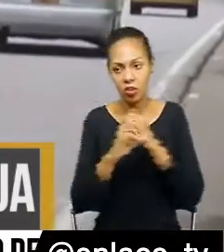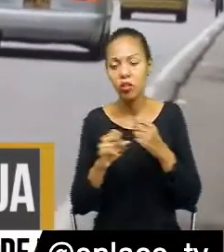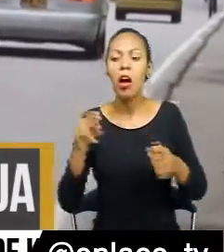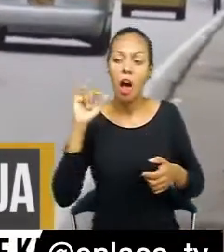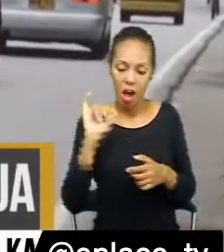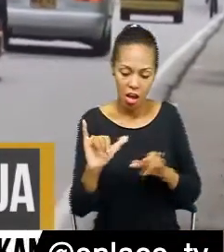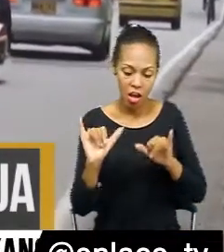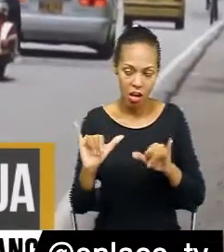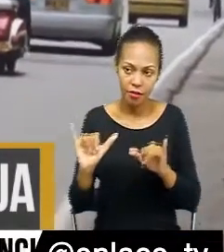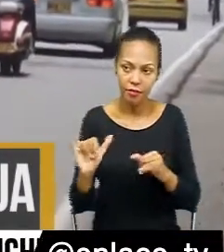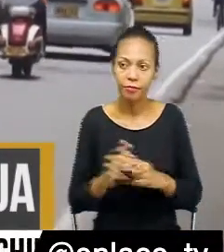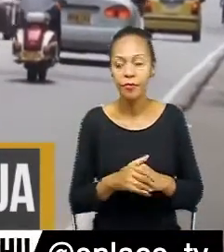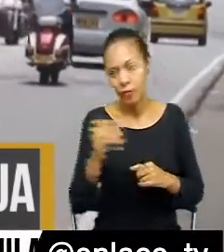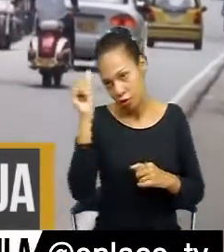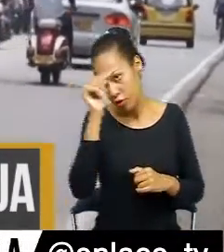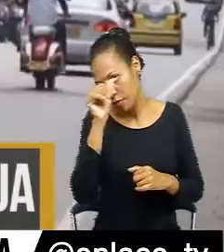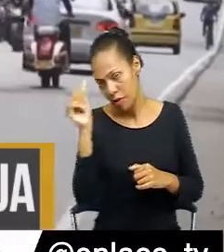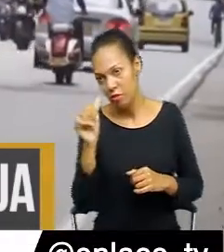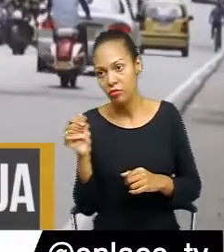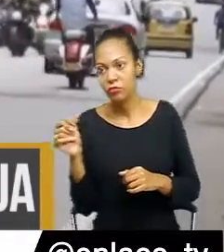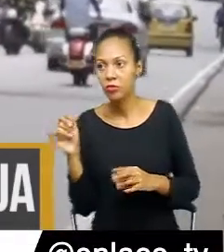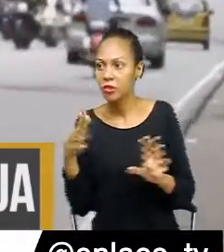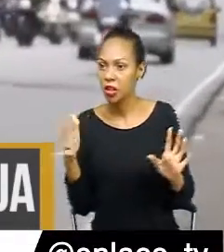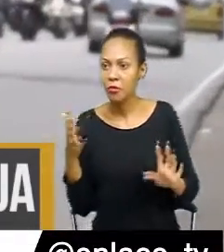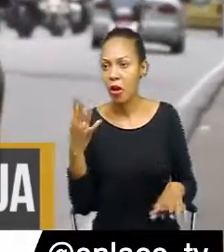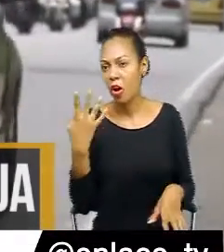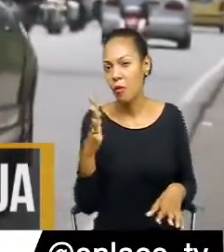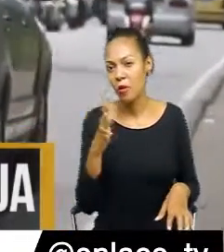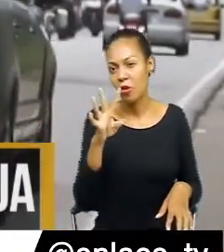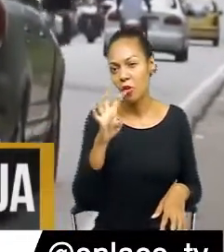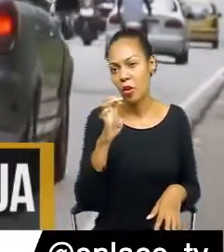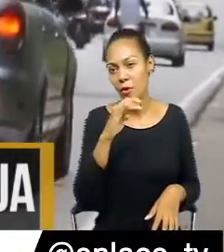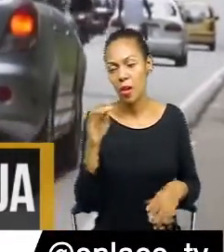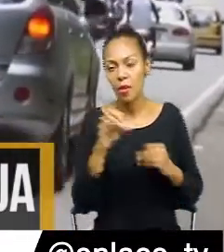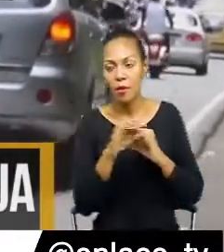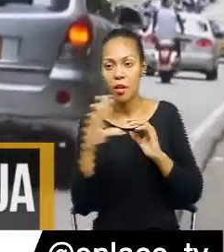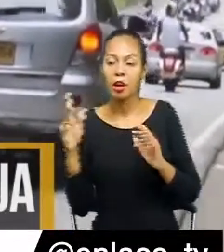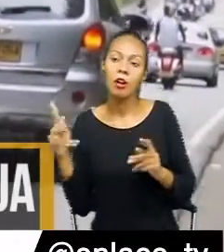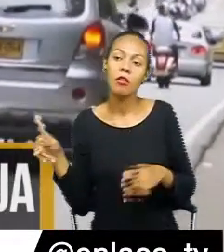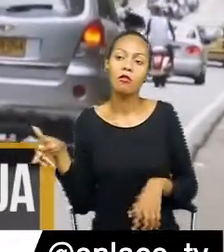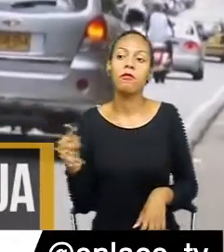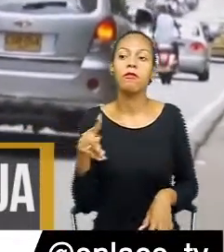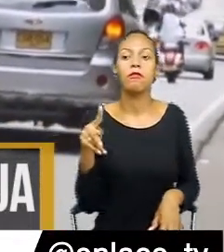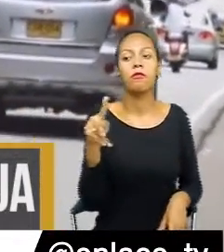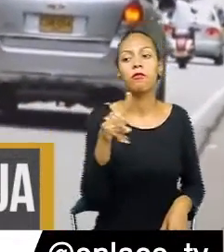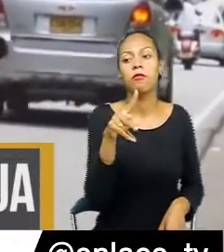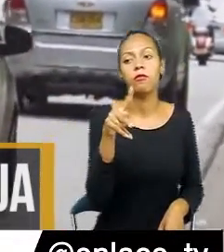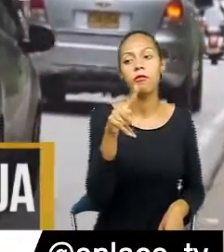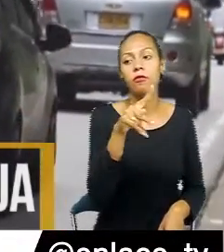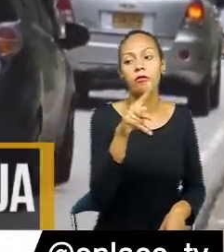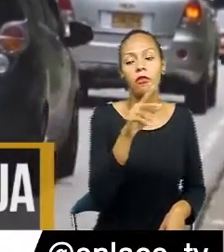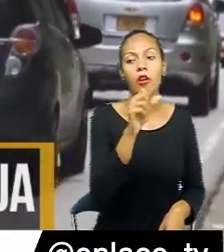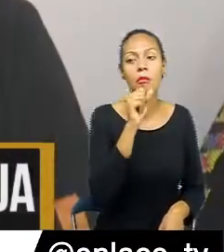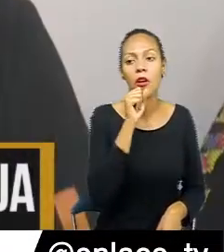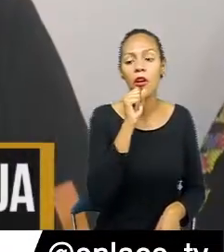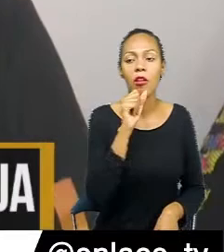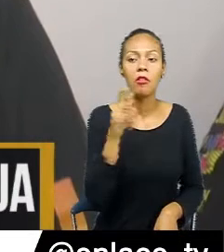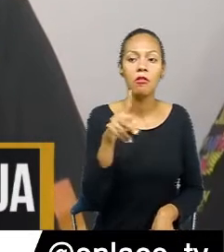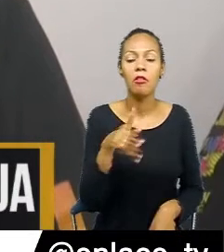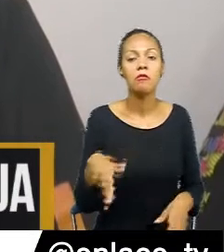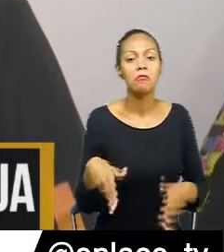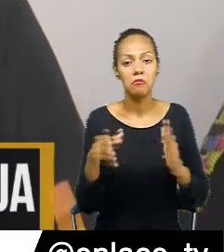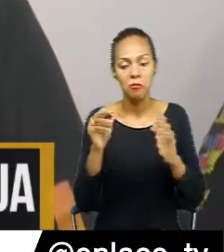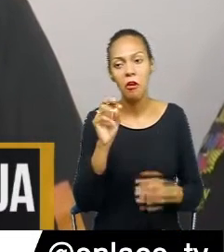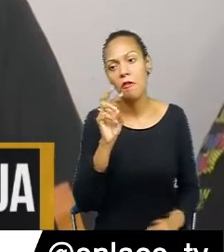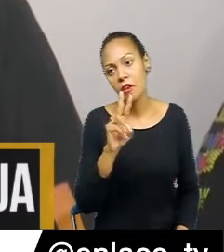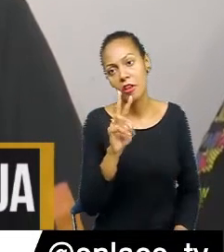de Expoeventos tipo 9 y media de la mañana, cogemos la carretera hacia Barranca, la cogemos la 28,